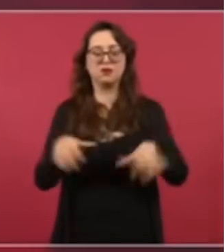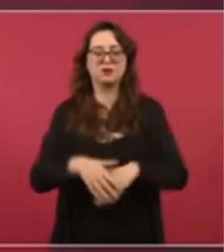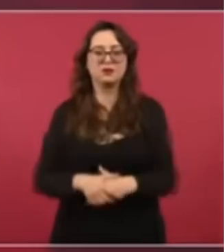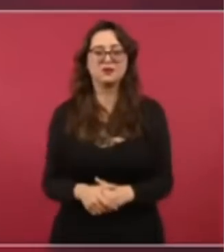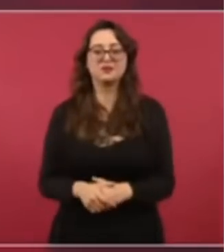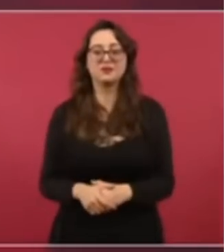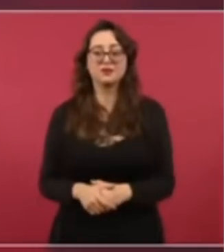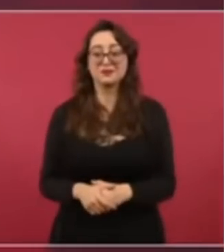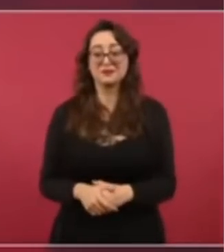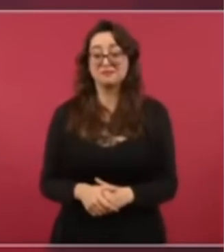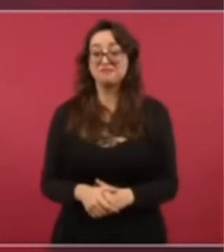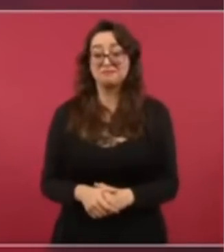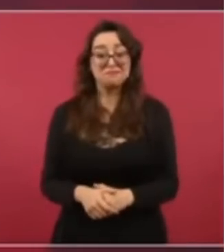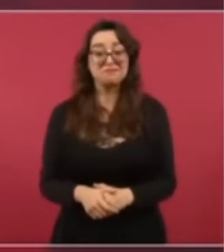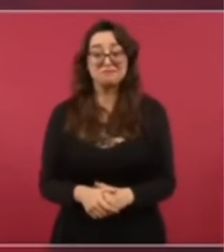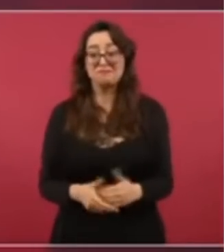fue pillado